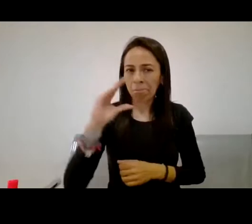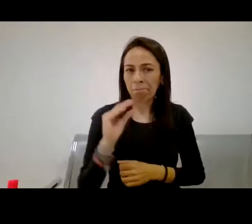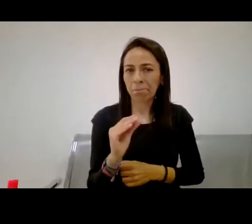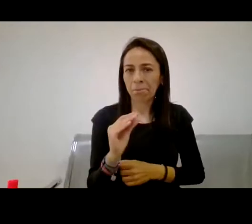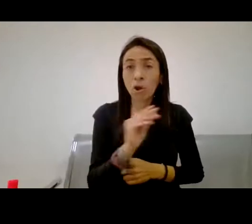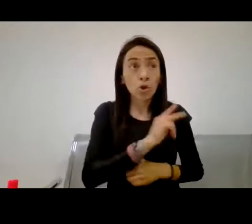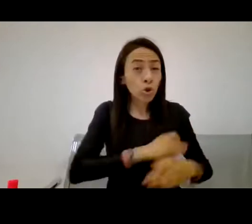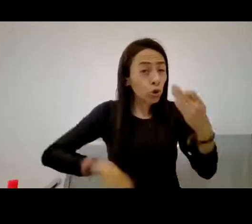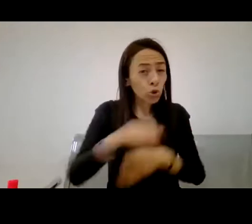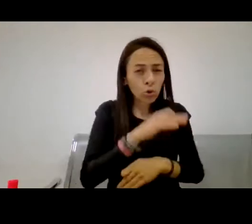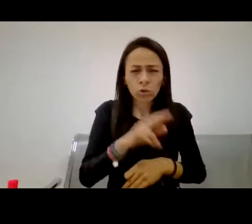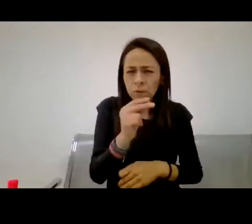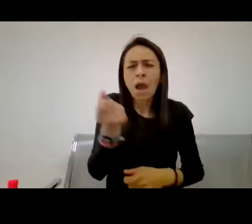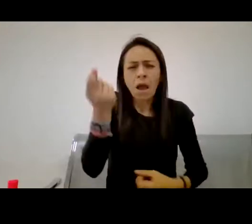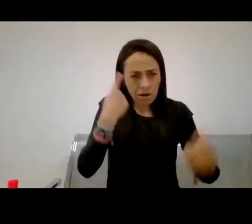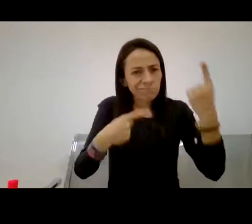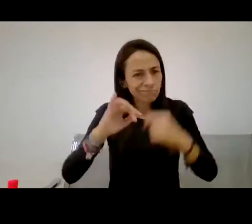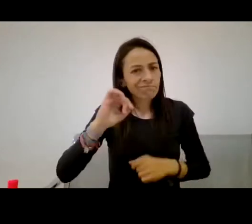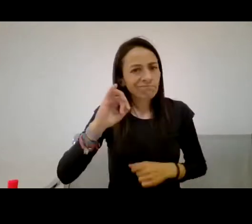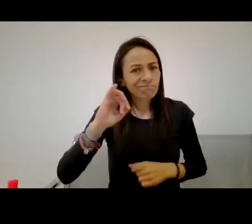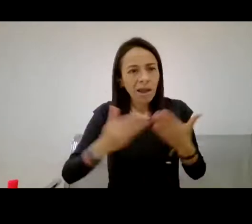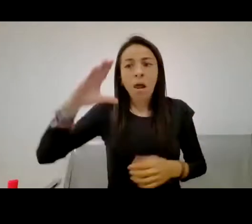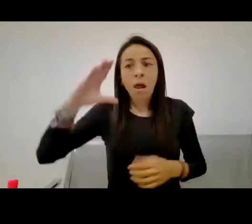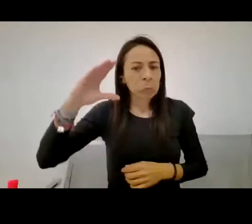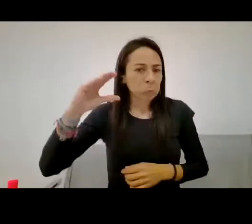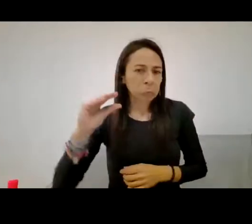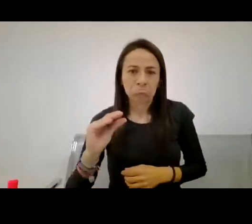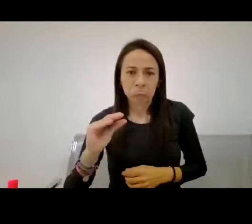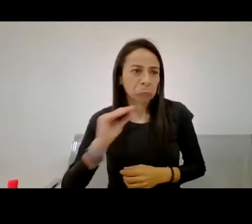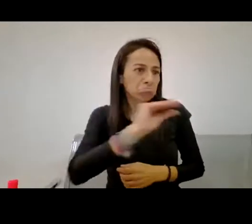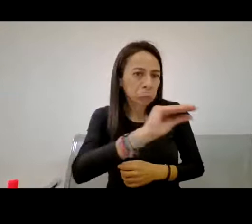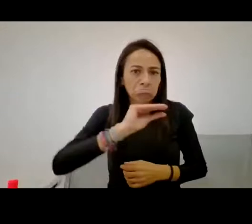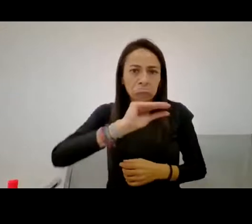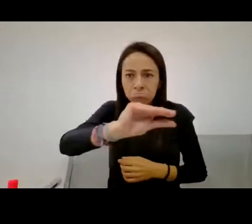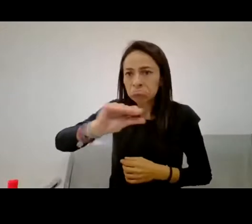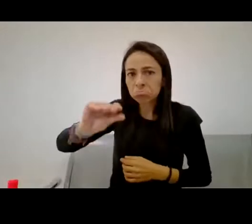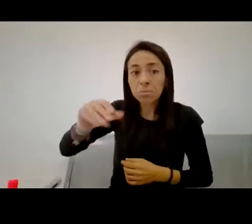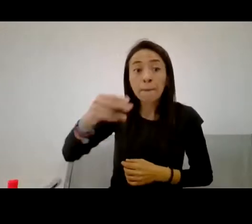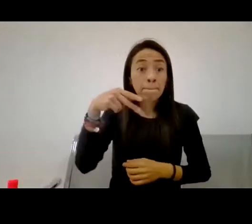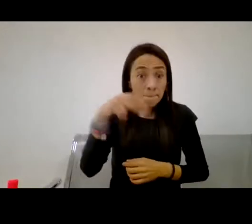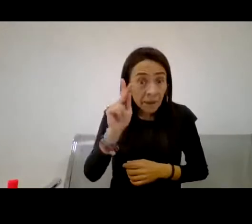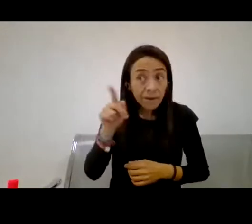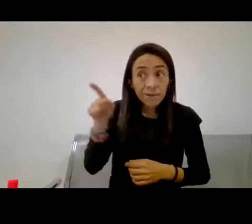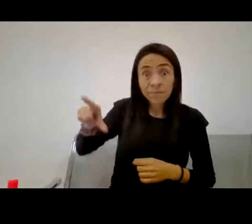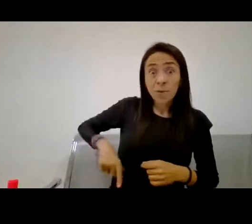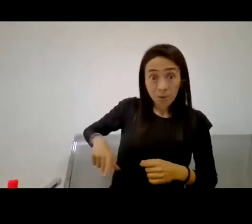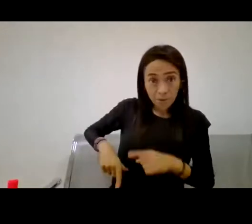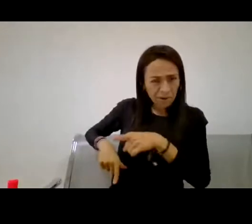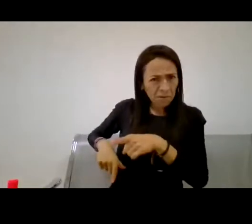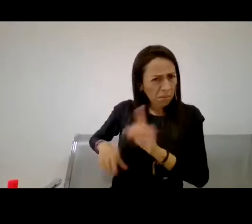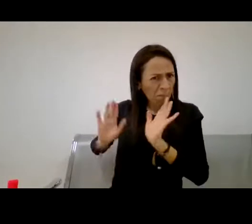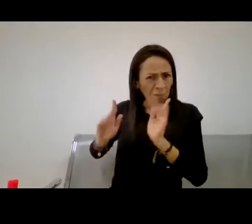Y sin embargo, siguen los gobiernos pidiendo a las organizaciones civiles que